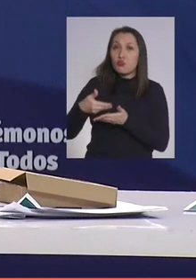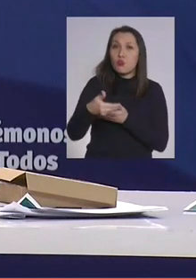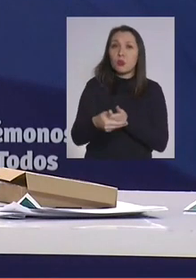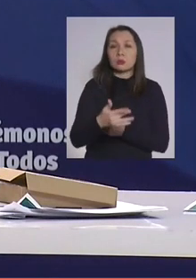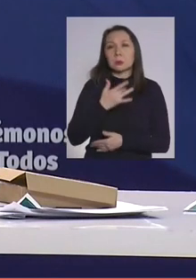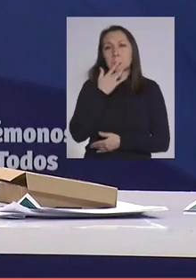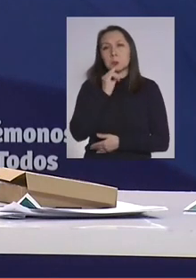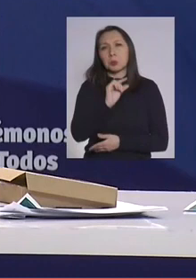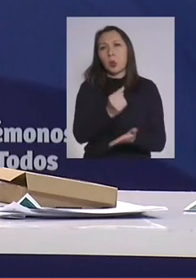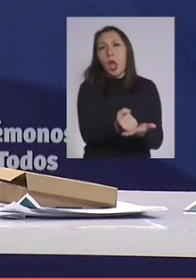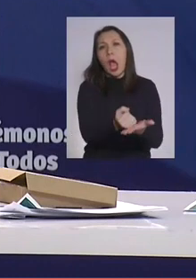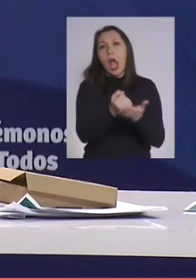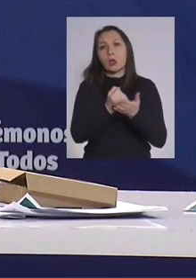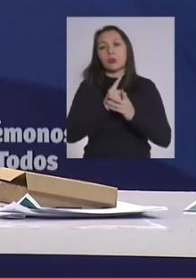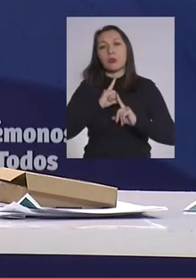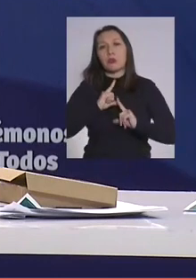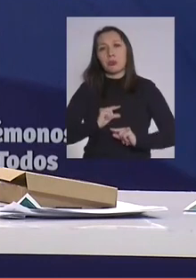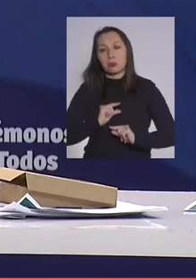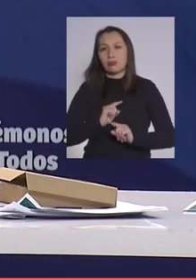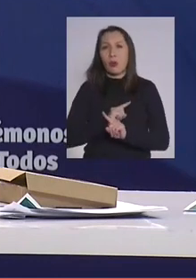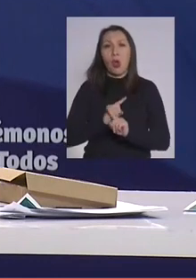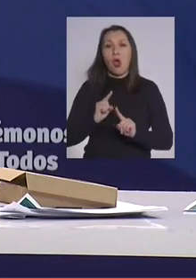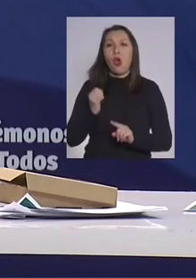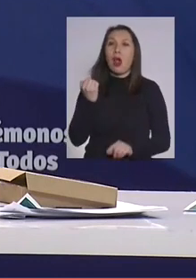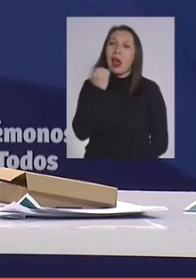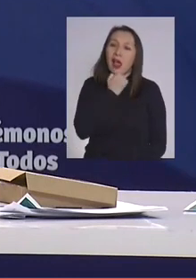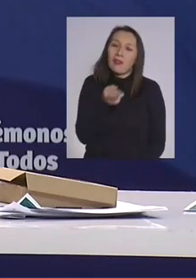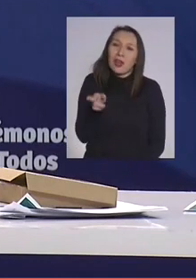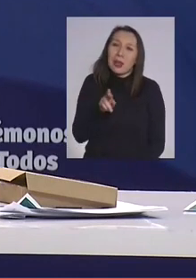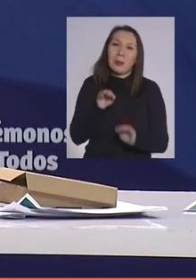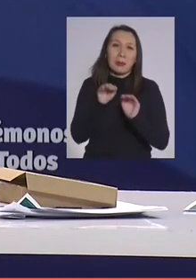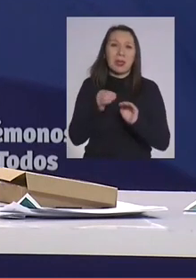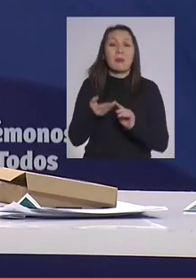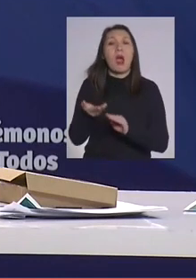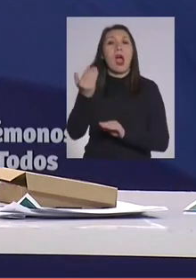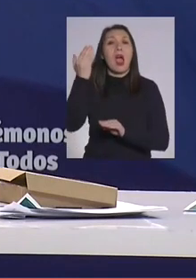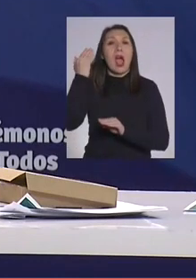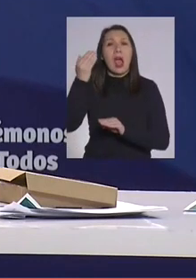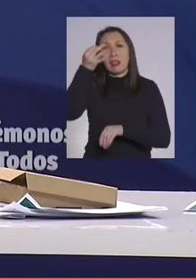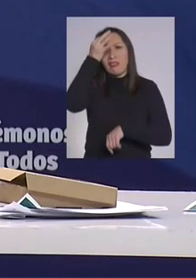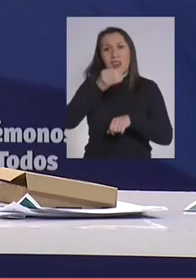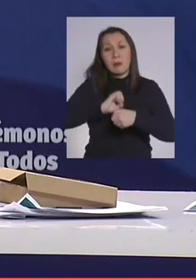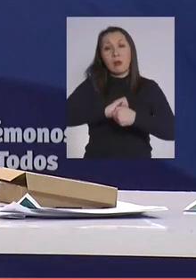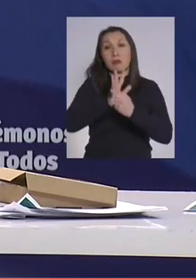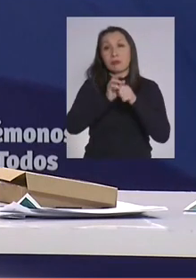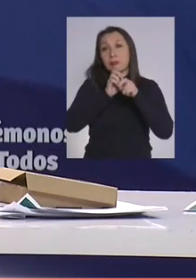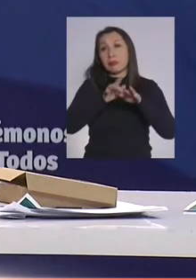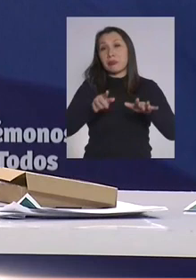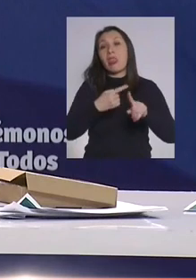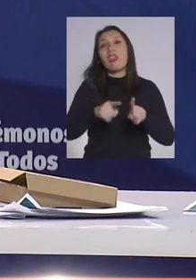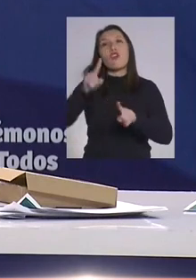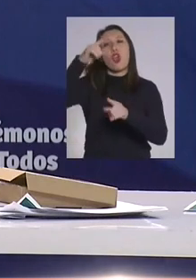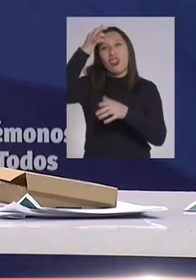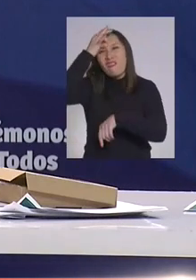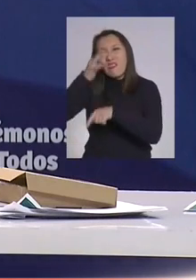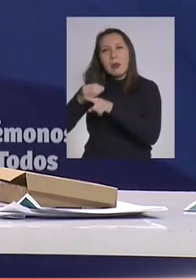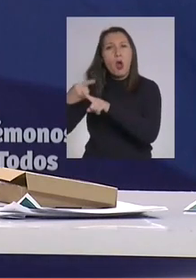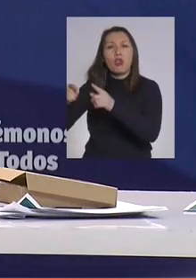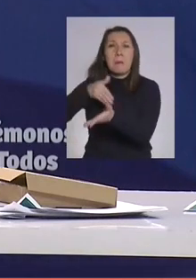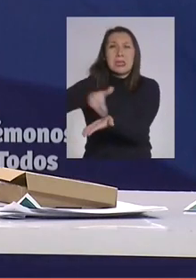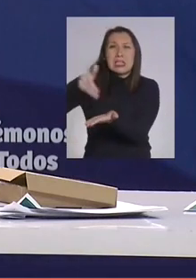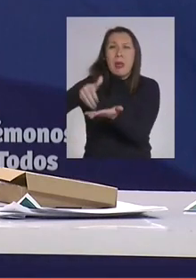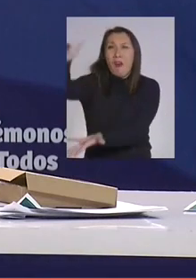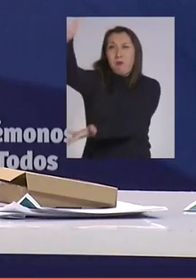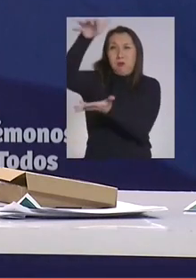muy bajo por lo tanto no repitamos errores que ocurrieron en otras pandemias donde se importaron millones de medicamentos